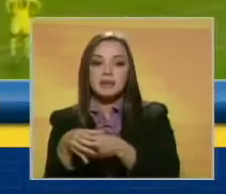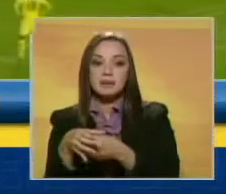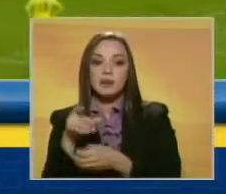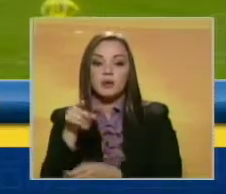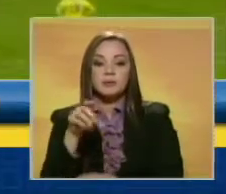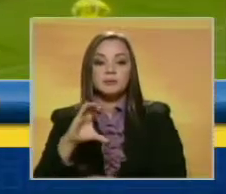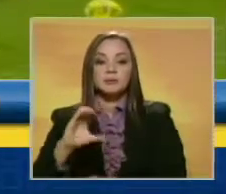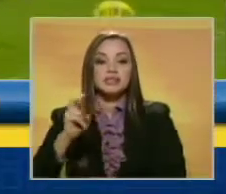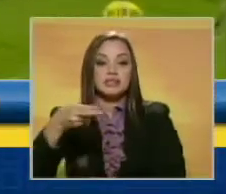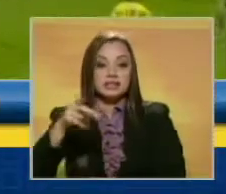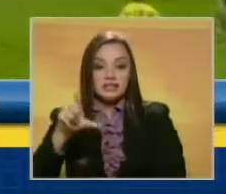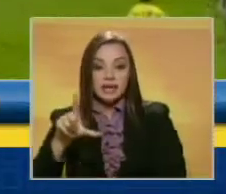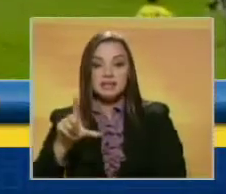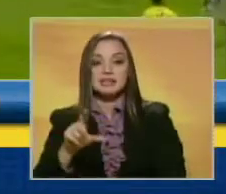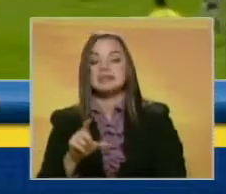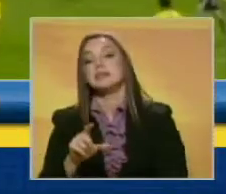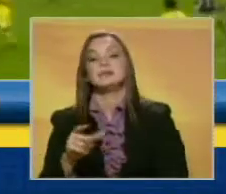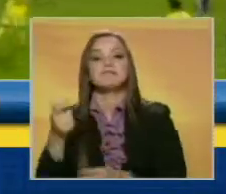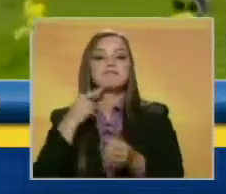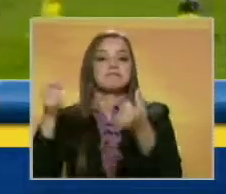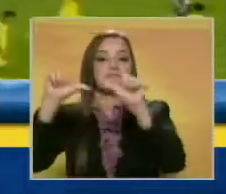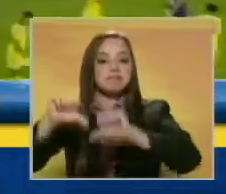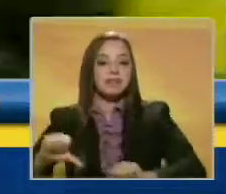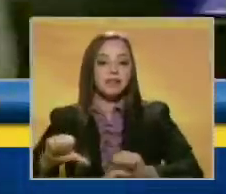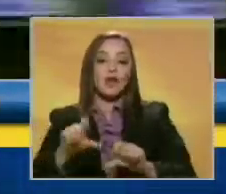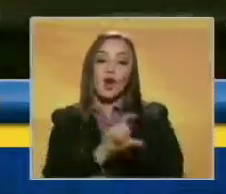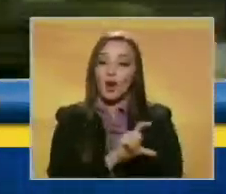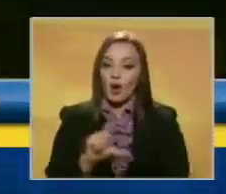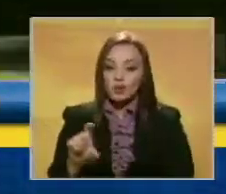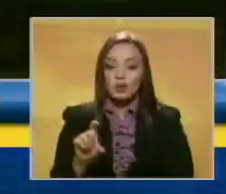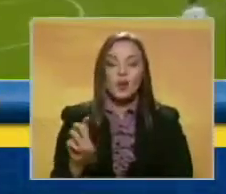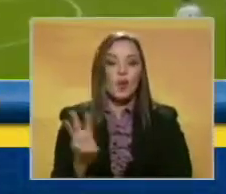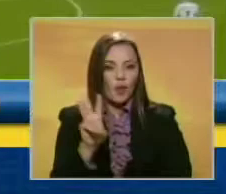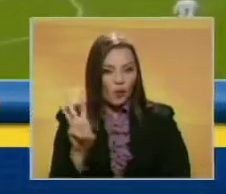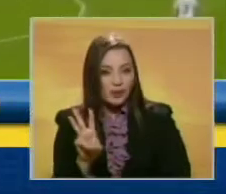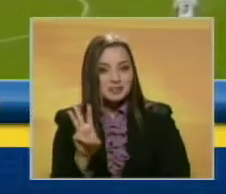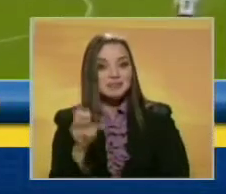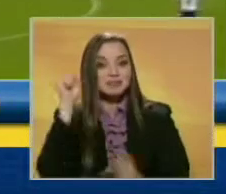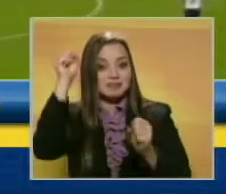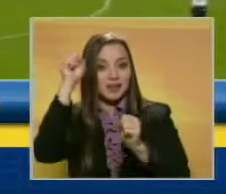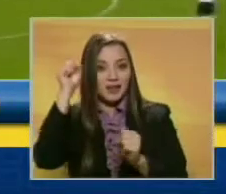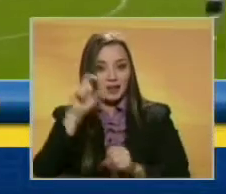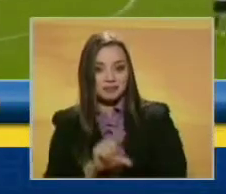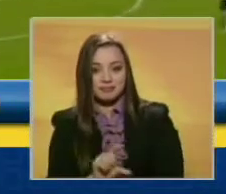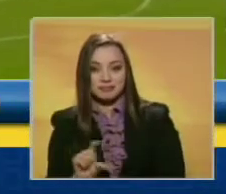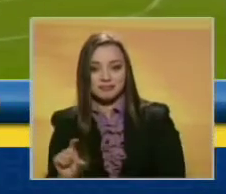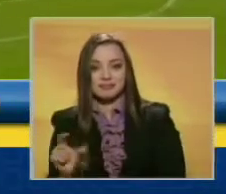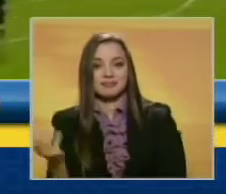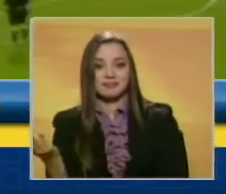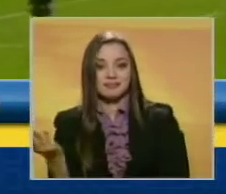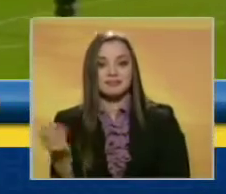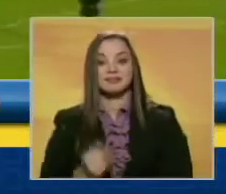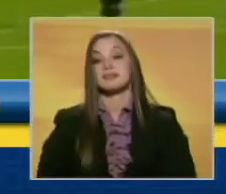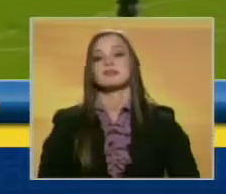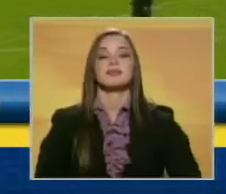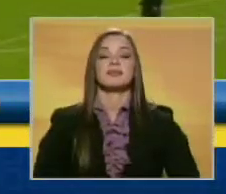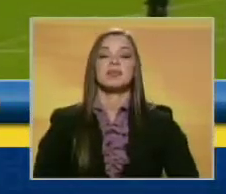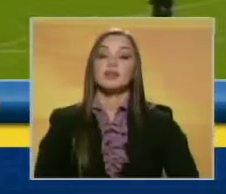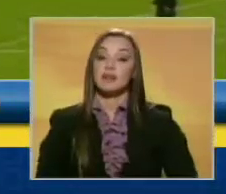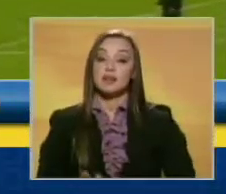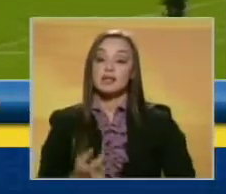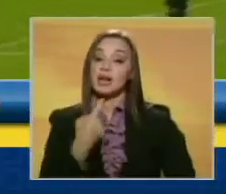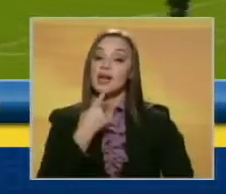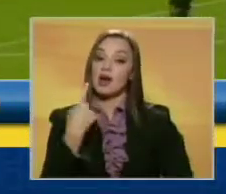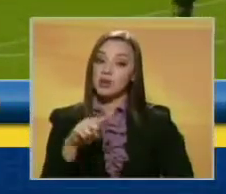por el West Bromwich 3-0 en el marco de la jornada 37 de la Liga Premier. Par de tantos de Saido Berahino y otro de Chris